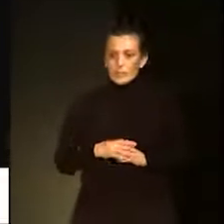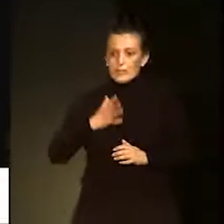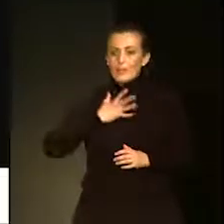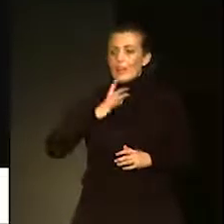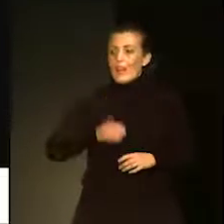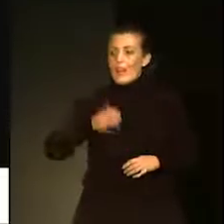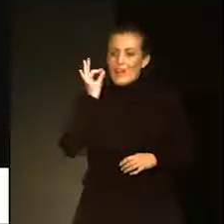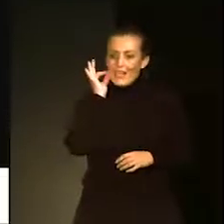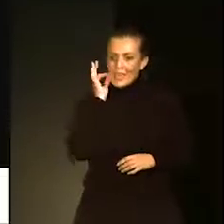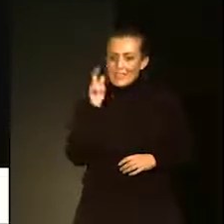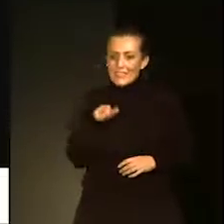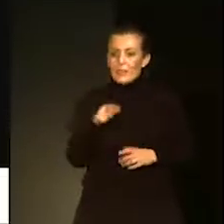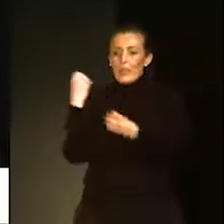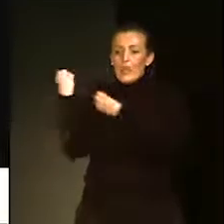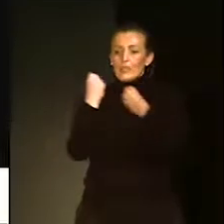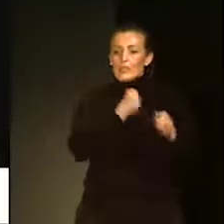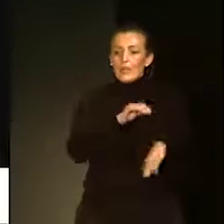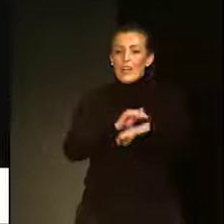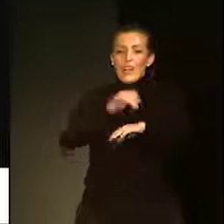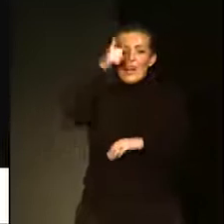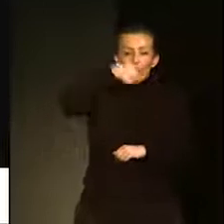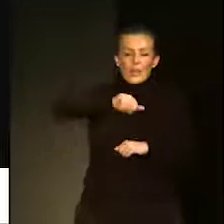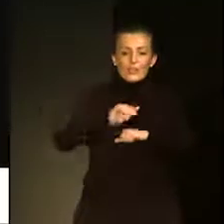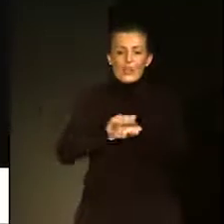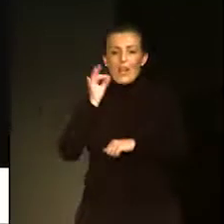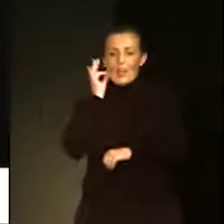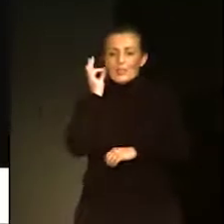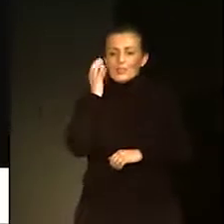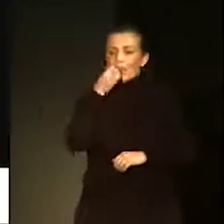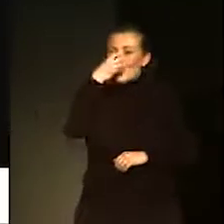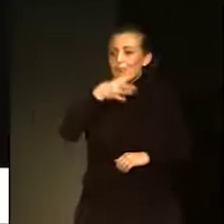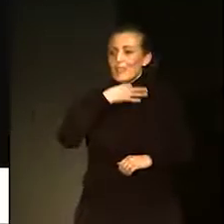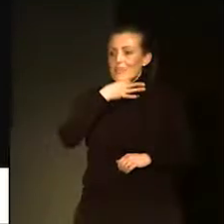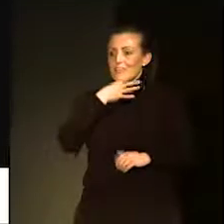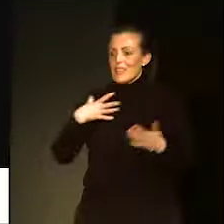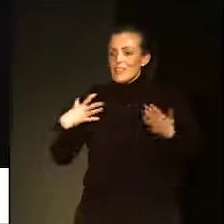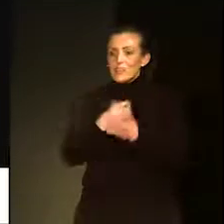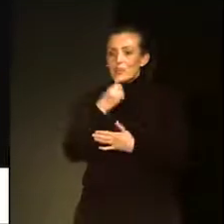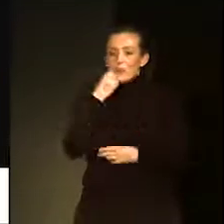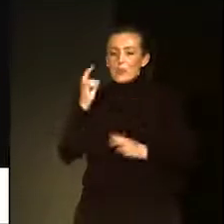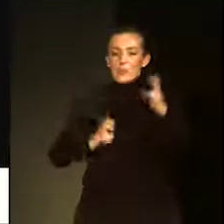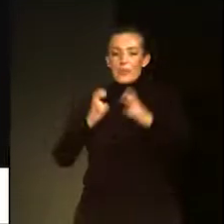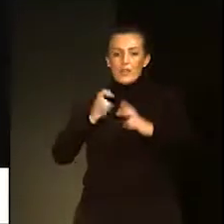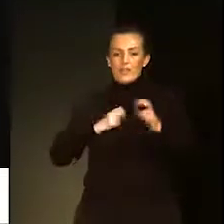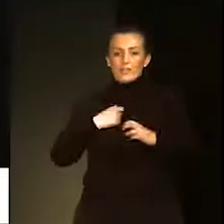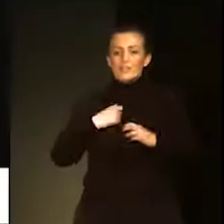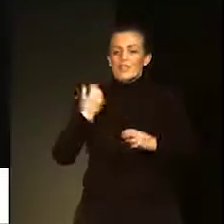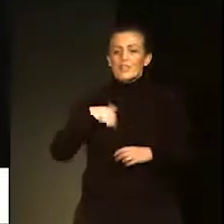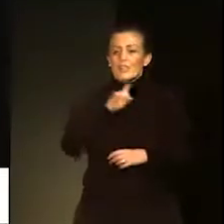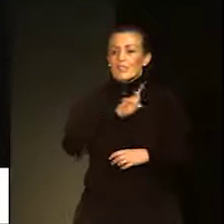Alcaldesa, autoridades, amigos y amigas, buenas tardes a todos y bienvenidos a las